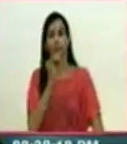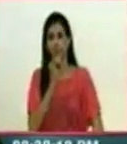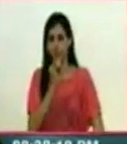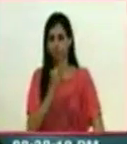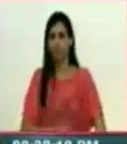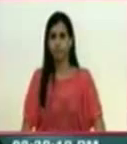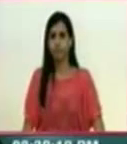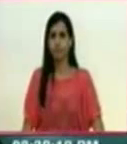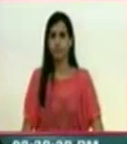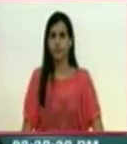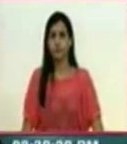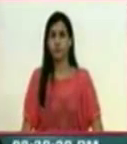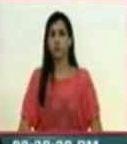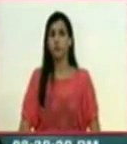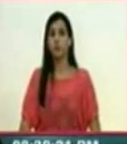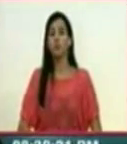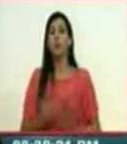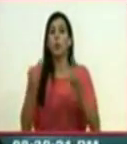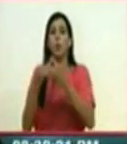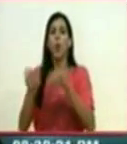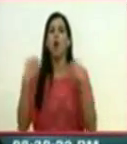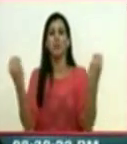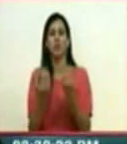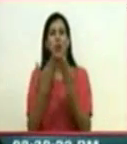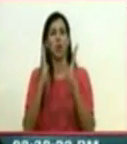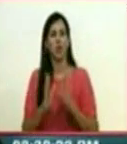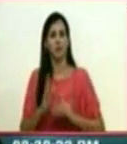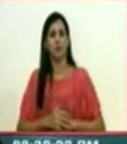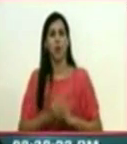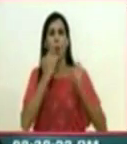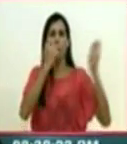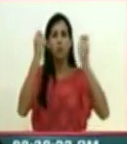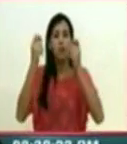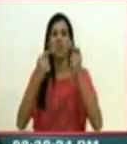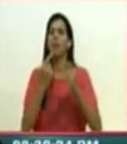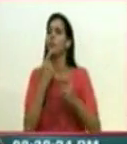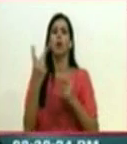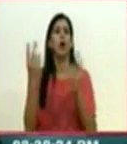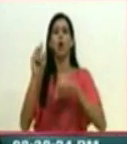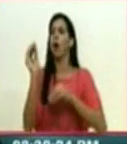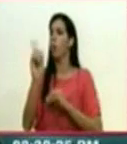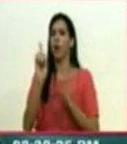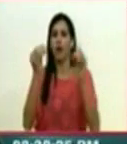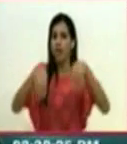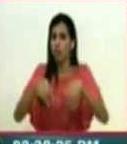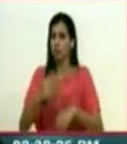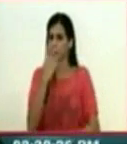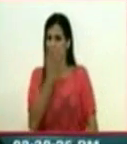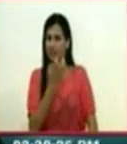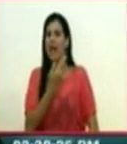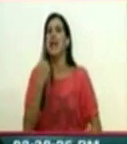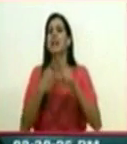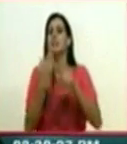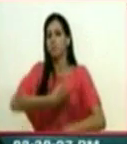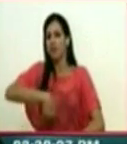La Noticia. Movimientos y organizaciones estudiantiles manifestaron su rechazo por la injerencia del expresidente español Felipe